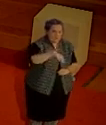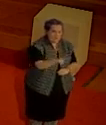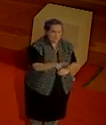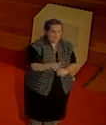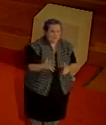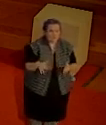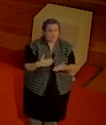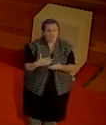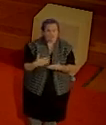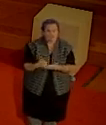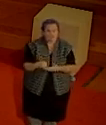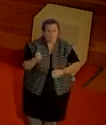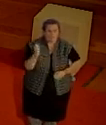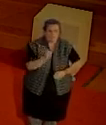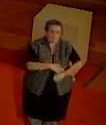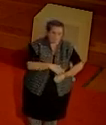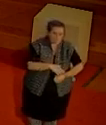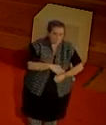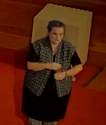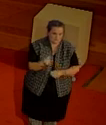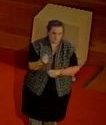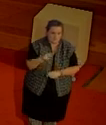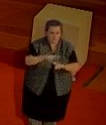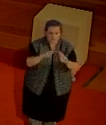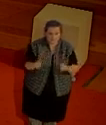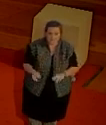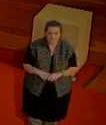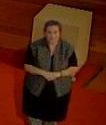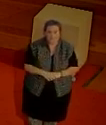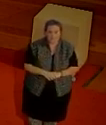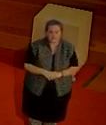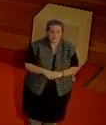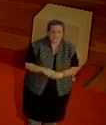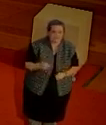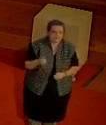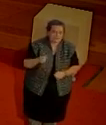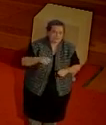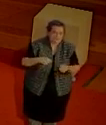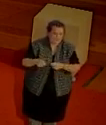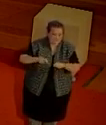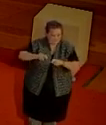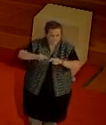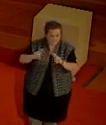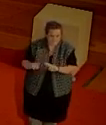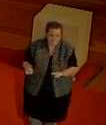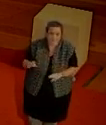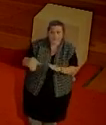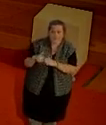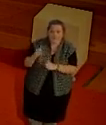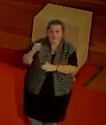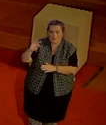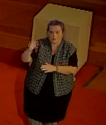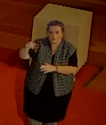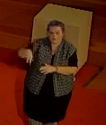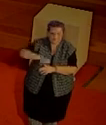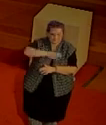internacional hasta el Banco Mundial hasta la ocde hasta la Organización Mundial del Comercio y tantas y la otan y tantas otras